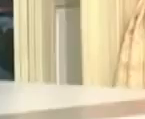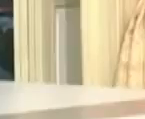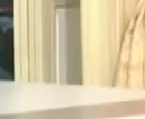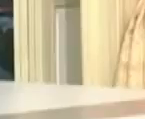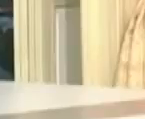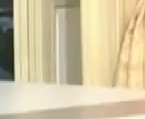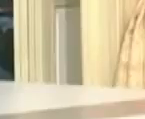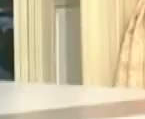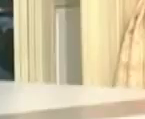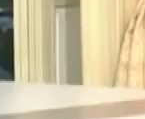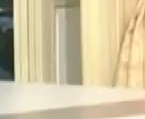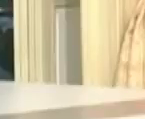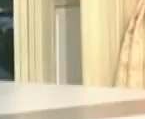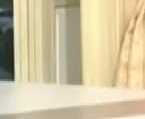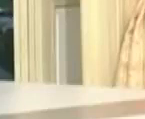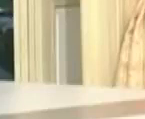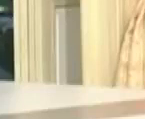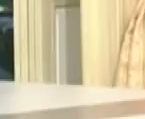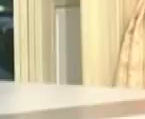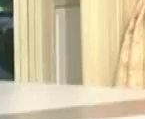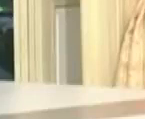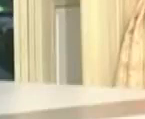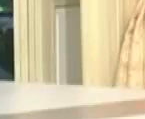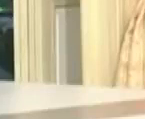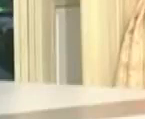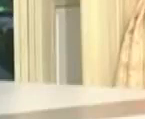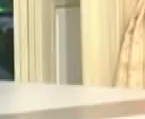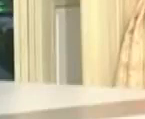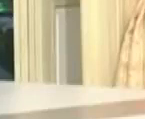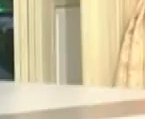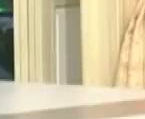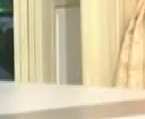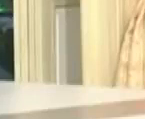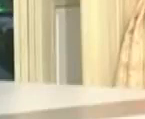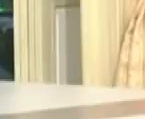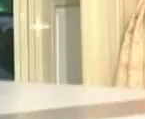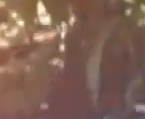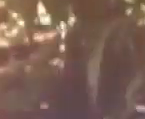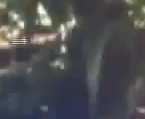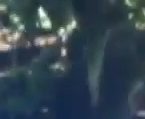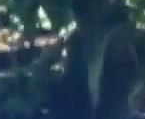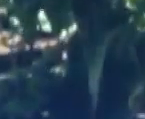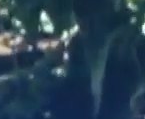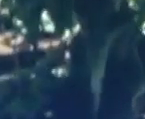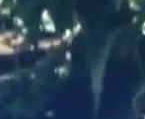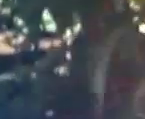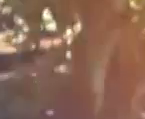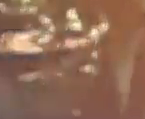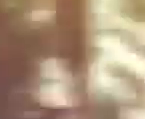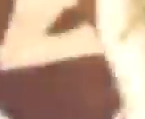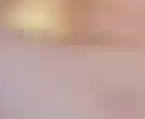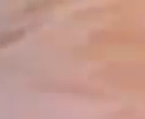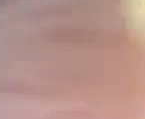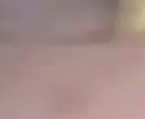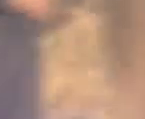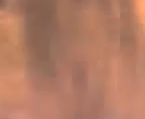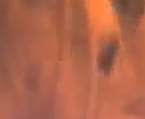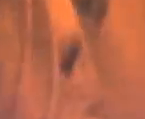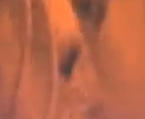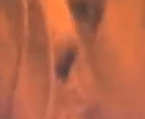Creo en los trabajadores, trabajadoras, productores, productoras, ganaderos, ganaderas, y mi llamado ha sido a